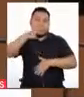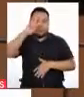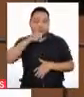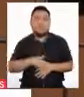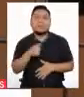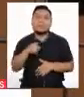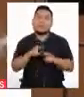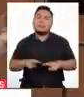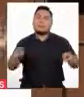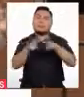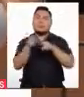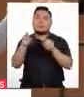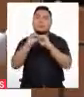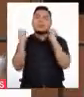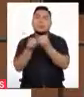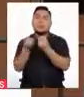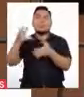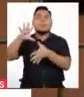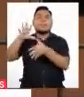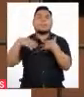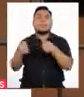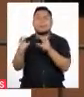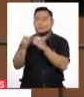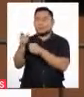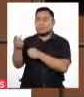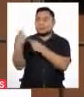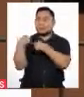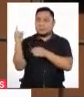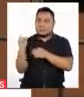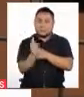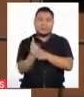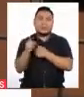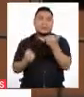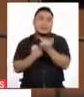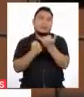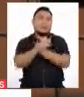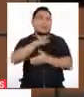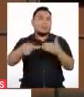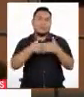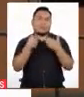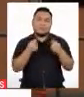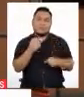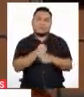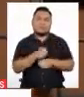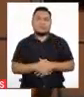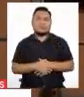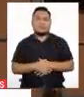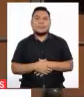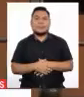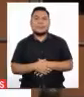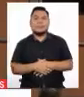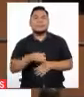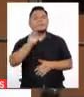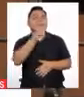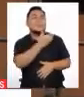de la Organización Panamericana de la Salud, quien está también respaldando todos estos esfuerzos. Buenas tardes, permítame,